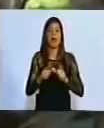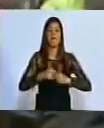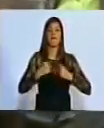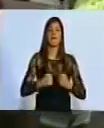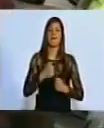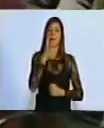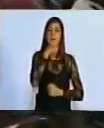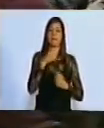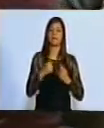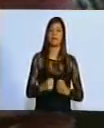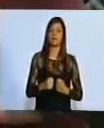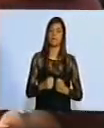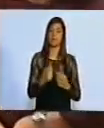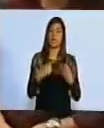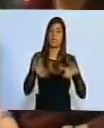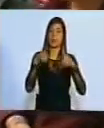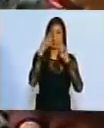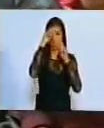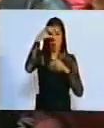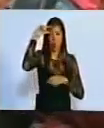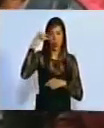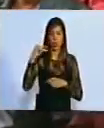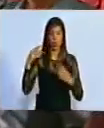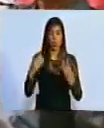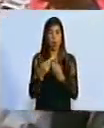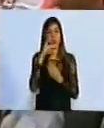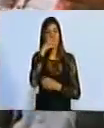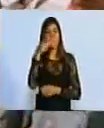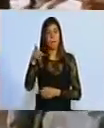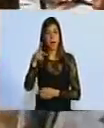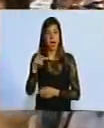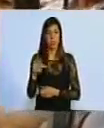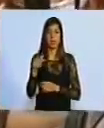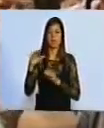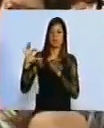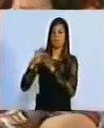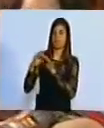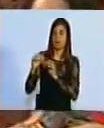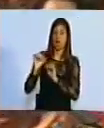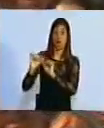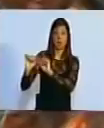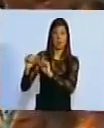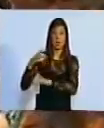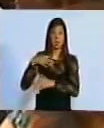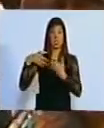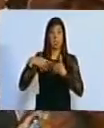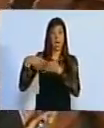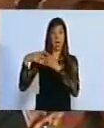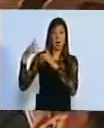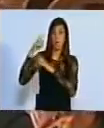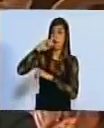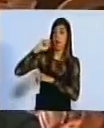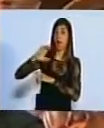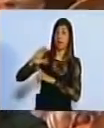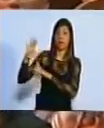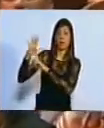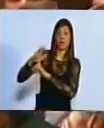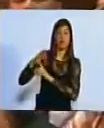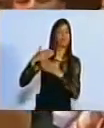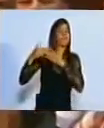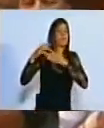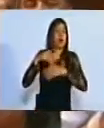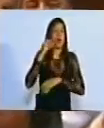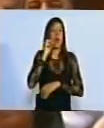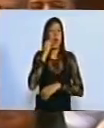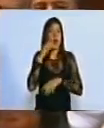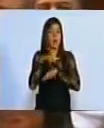firmes, dignos con Dios y con la patria. Ante cualquier arremetida del imperio estaremos la juventud, estaremos los venezolanos